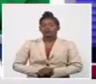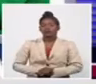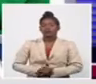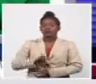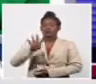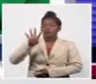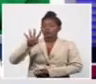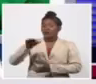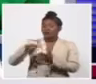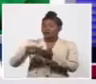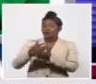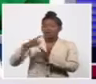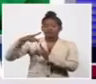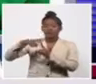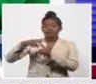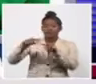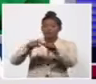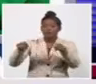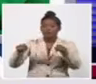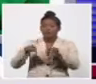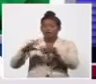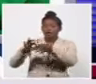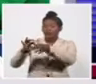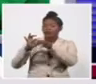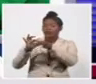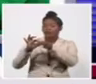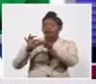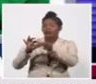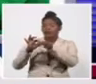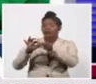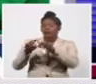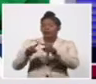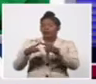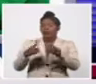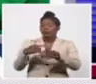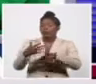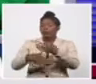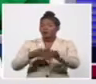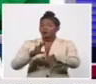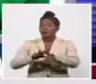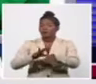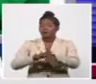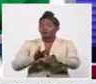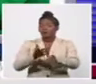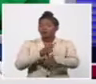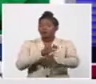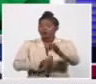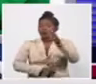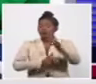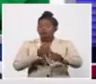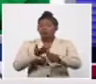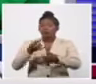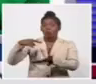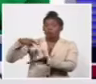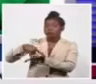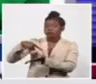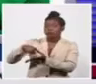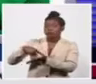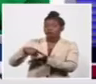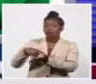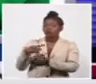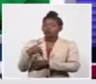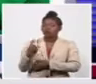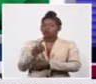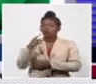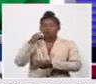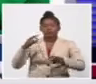terapia intensiva. Por la sintomatología y los protocolos que están establecidos, se le hizo el estudio con